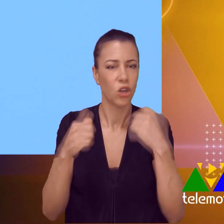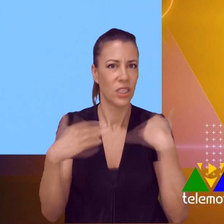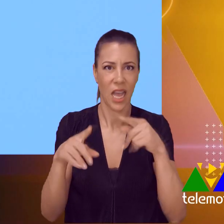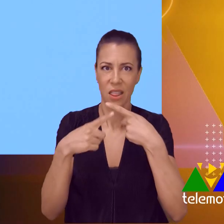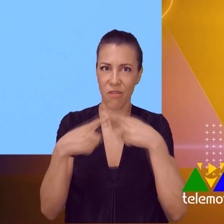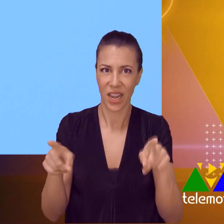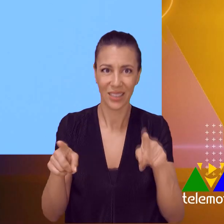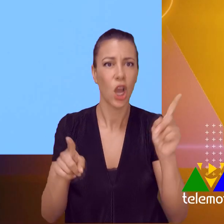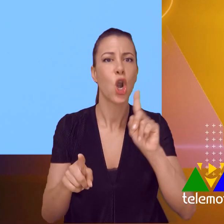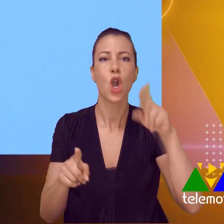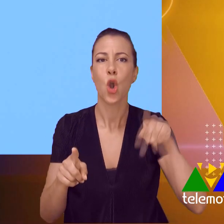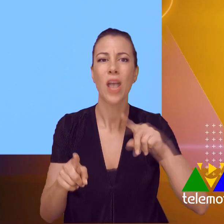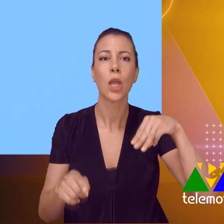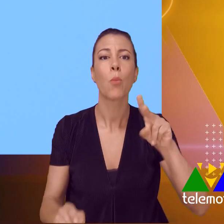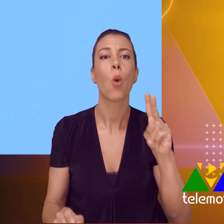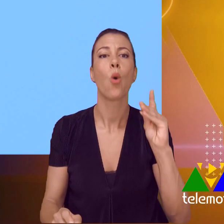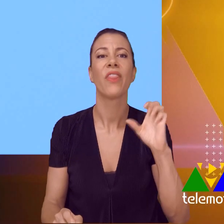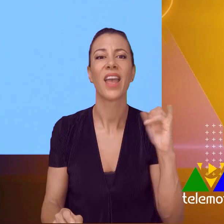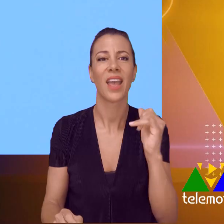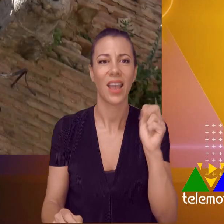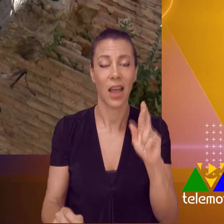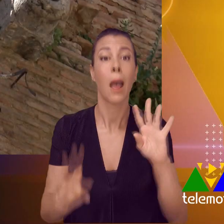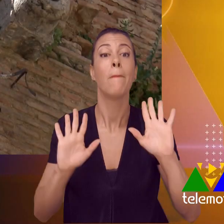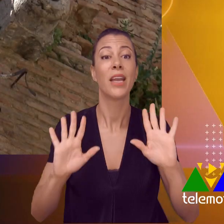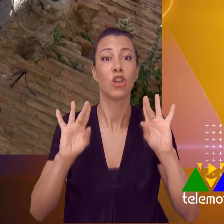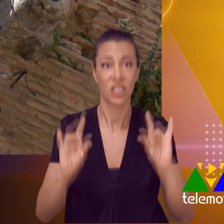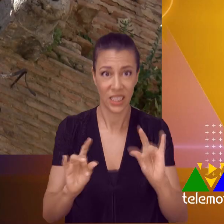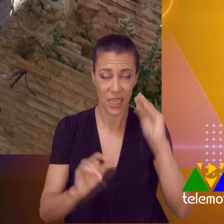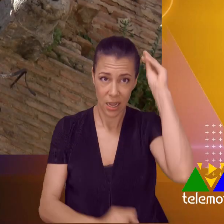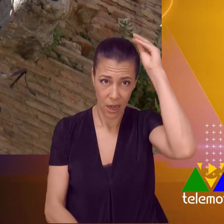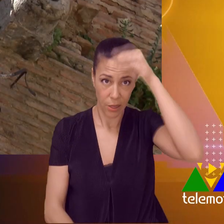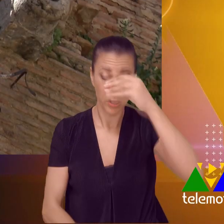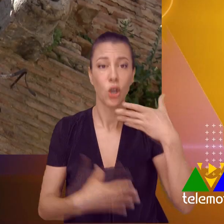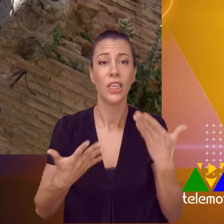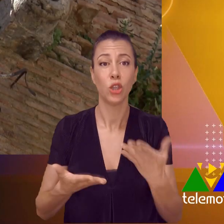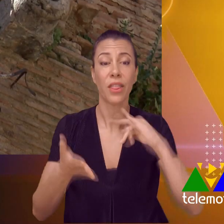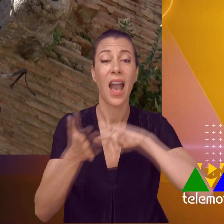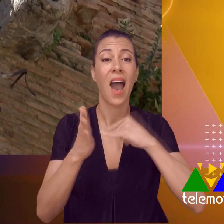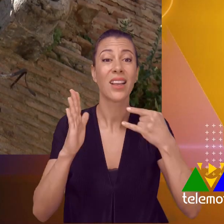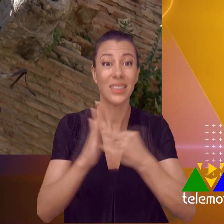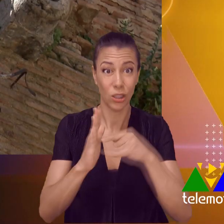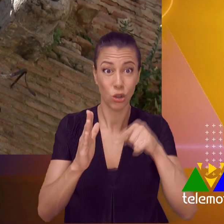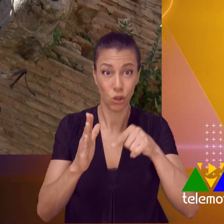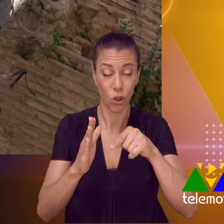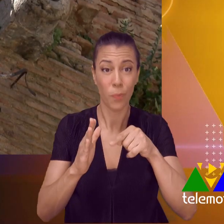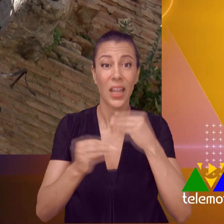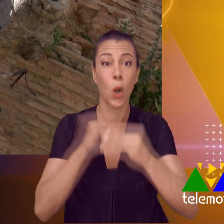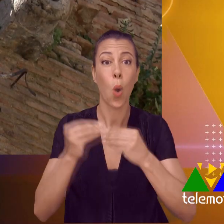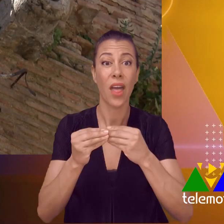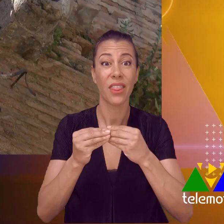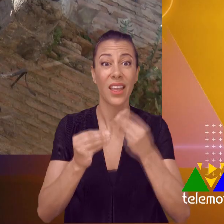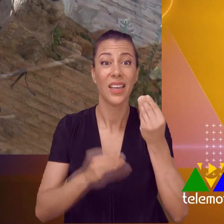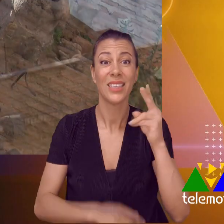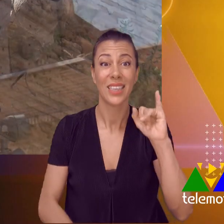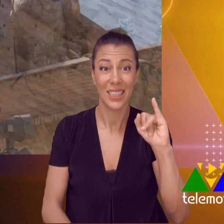no es mudéjar, ya es renacimiento, pero de todas maneras Ambrosio de Vico, que es el arquitecto que hace esta obra, le sigue